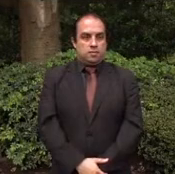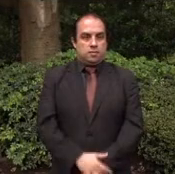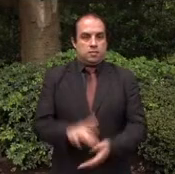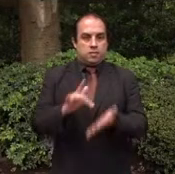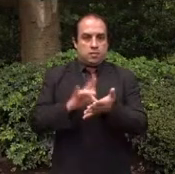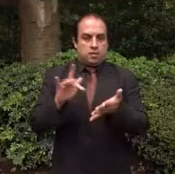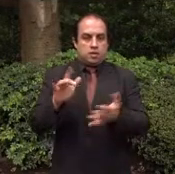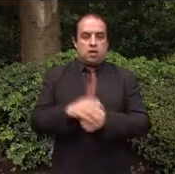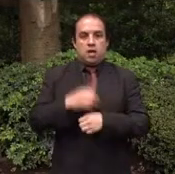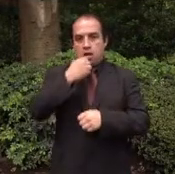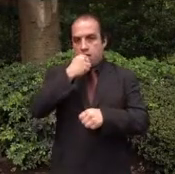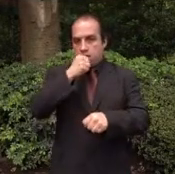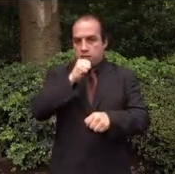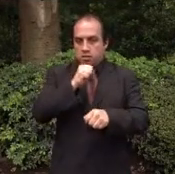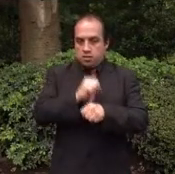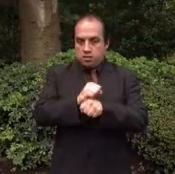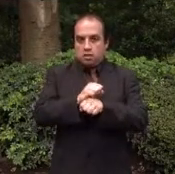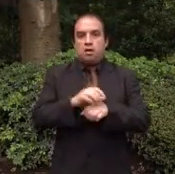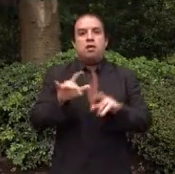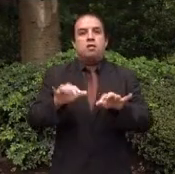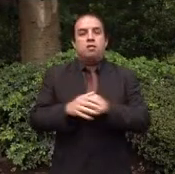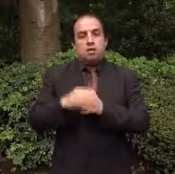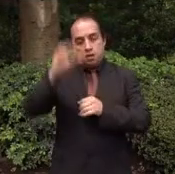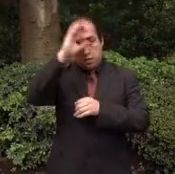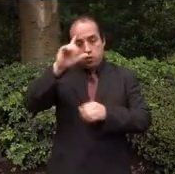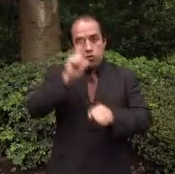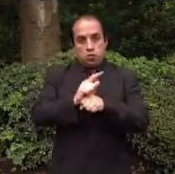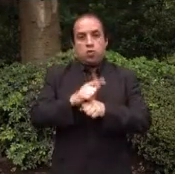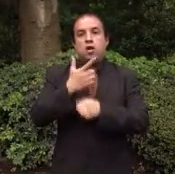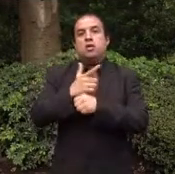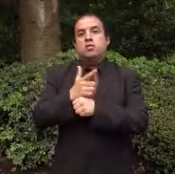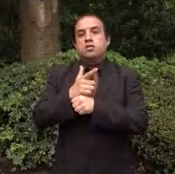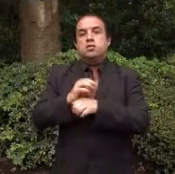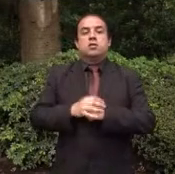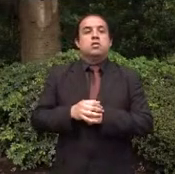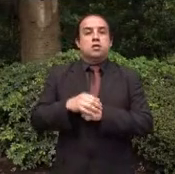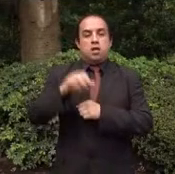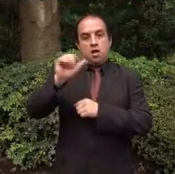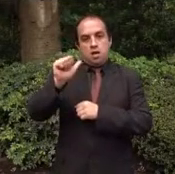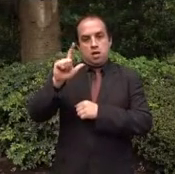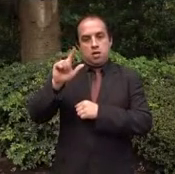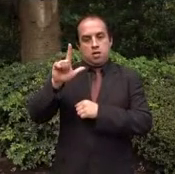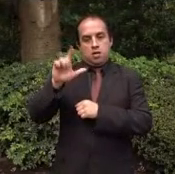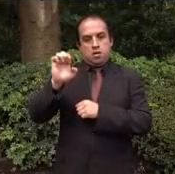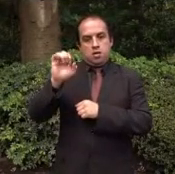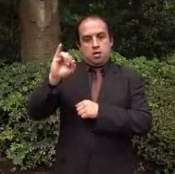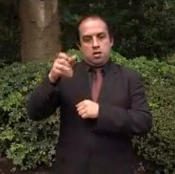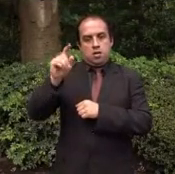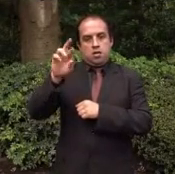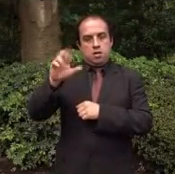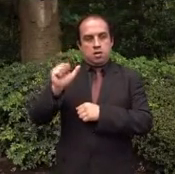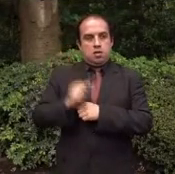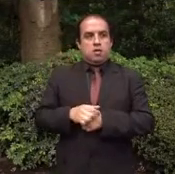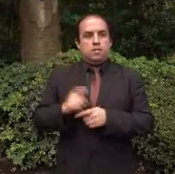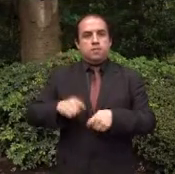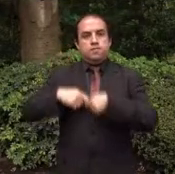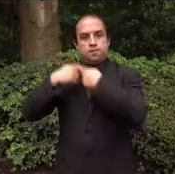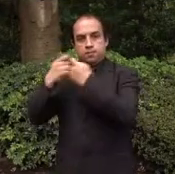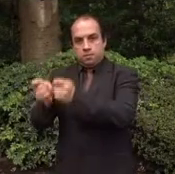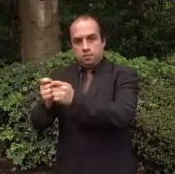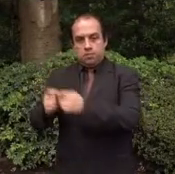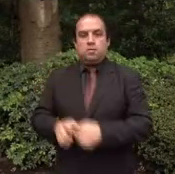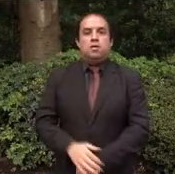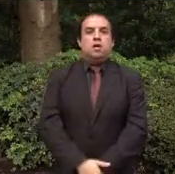Agradecemos a la Secretaria de Cultura del Gobierno de México, licenciada Alejandra Frausto Guerrero. Que denuncie la palabra la